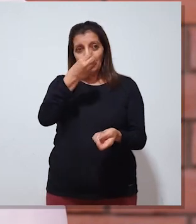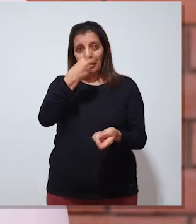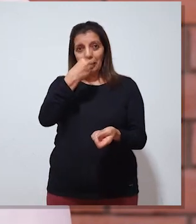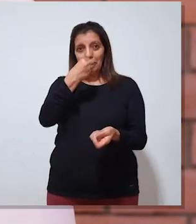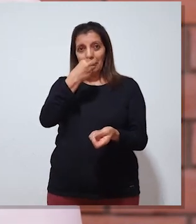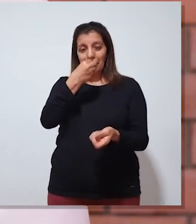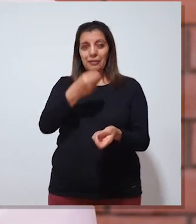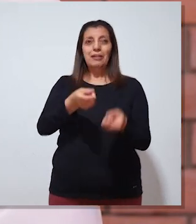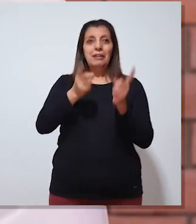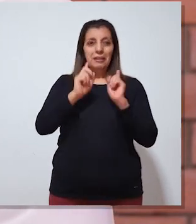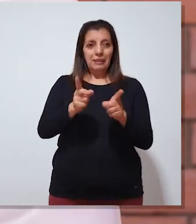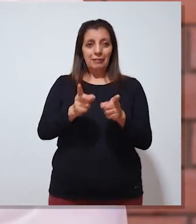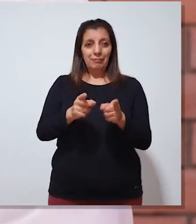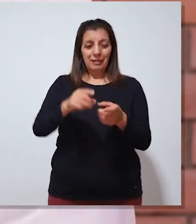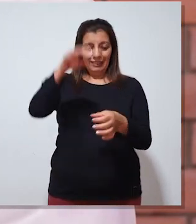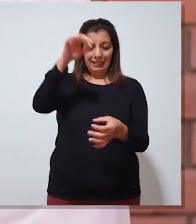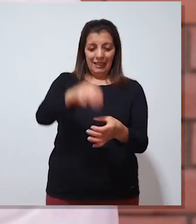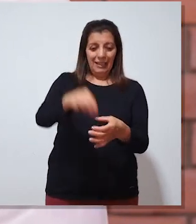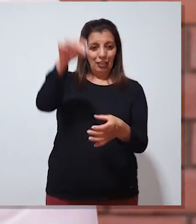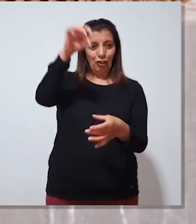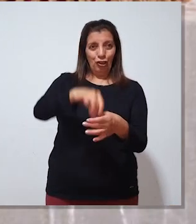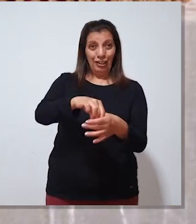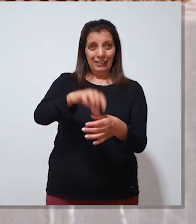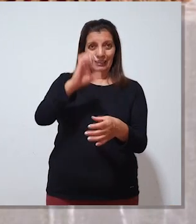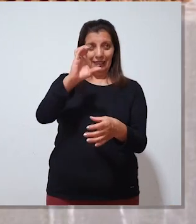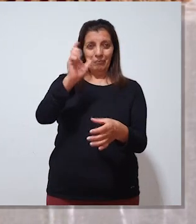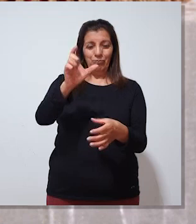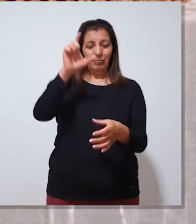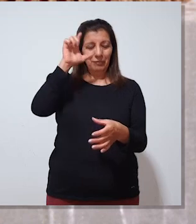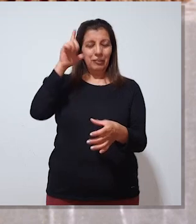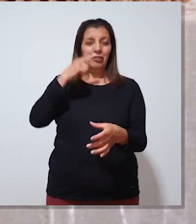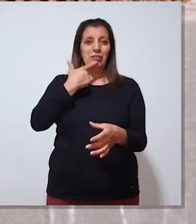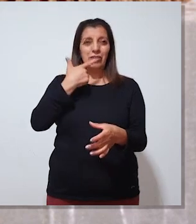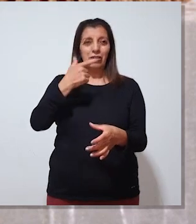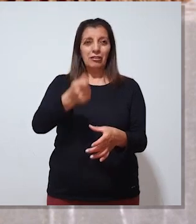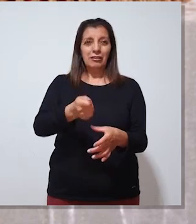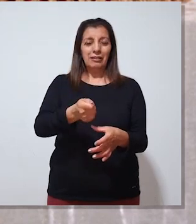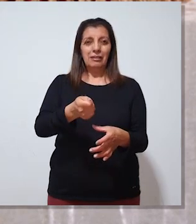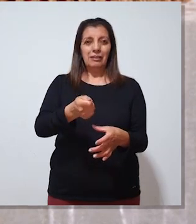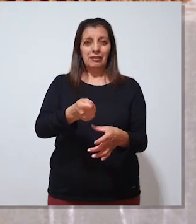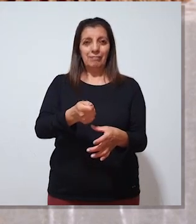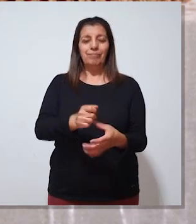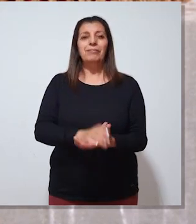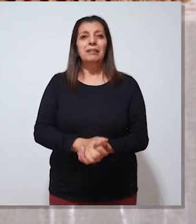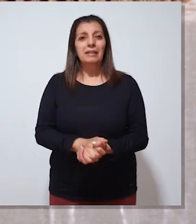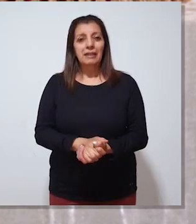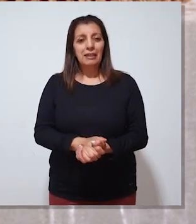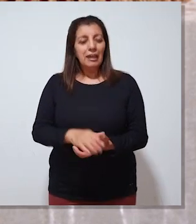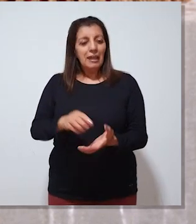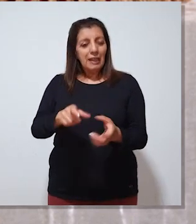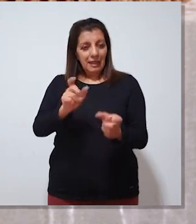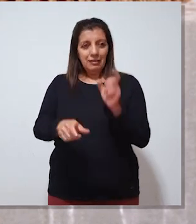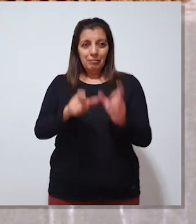realización de la colecta nacional de Cáritas. La conciencia ciudadana nos permitió hacernos